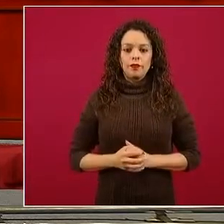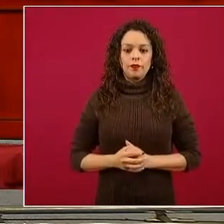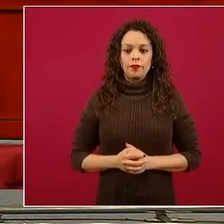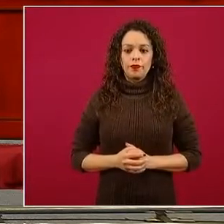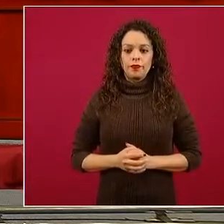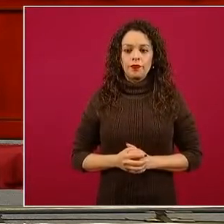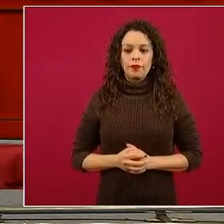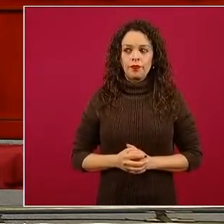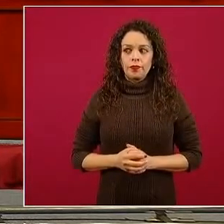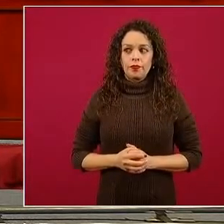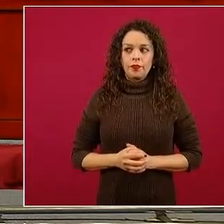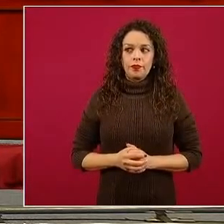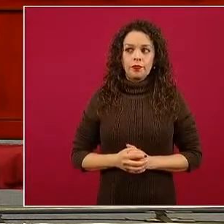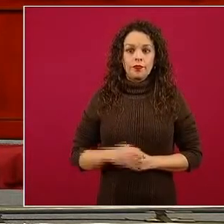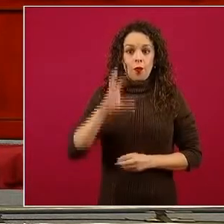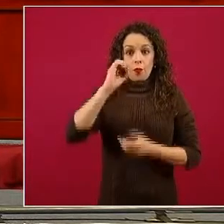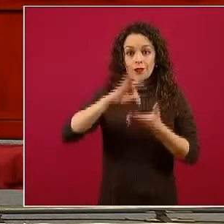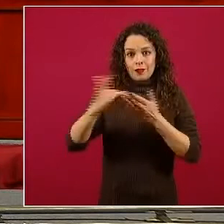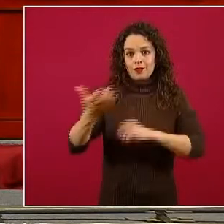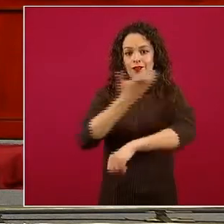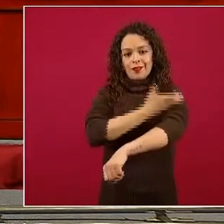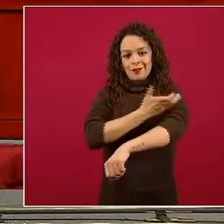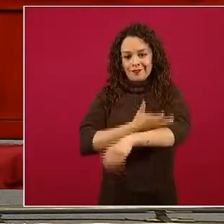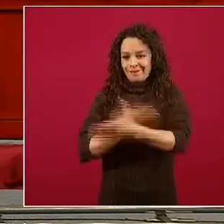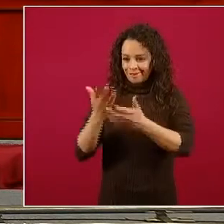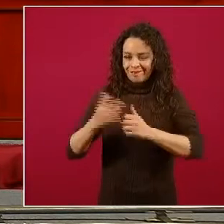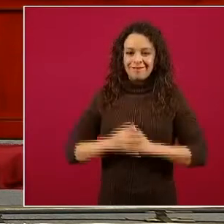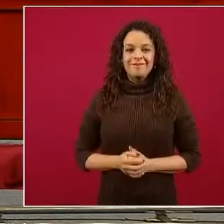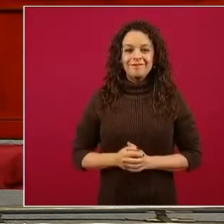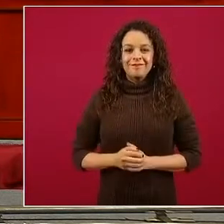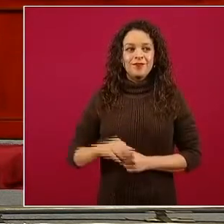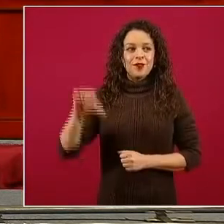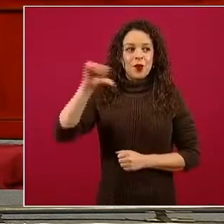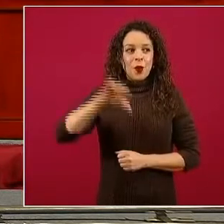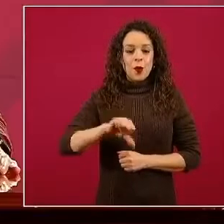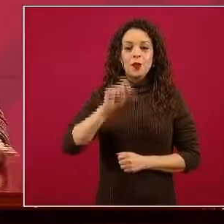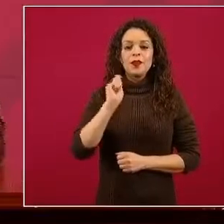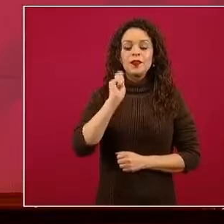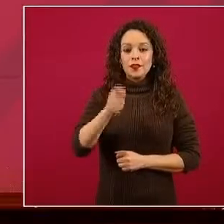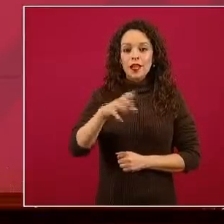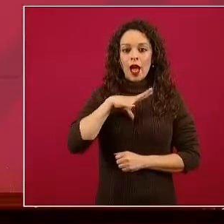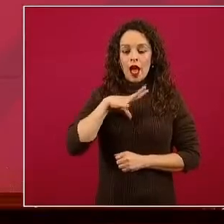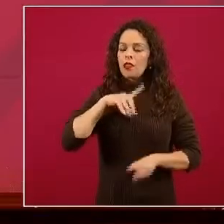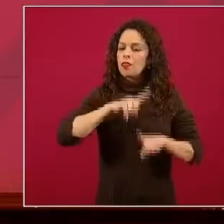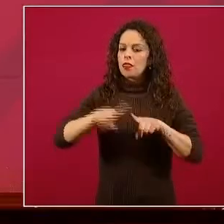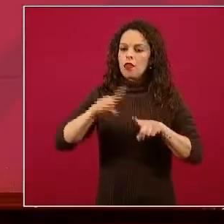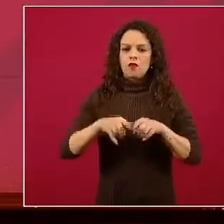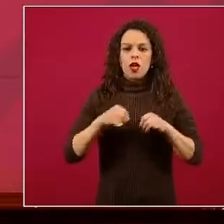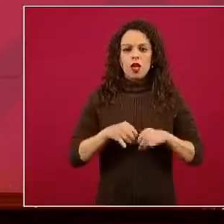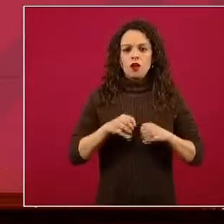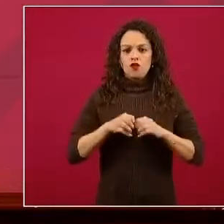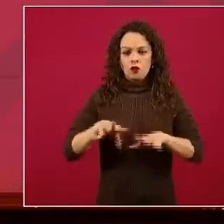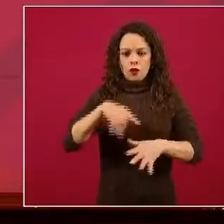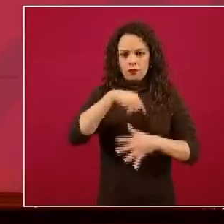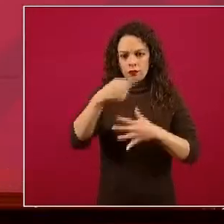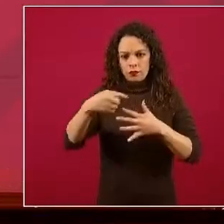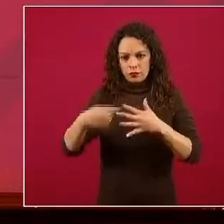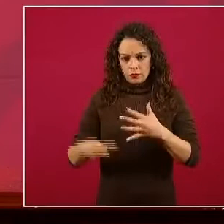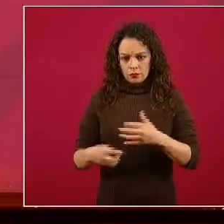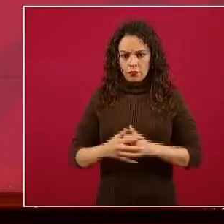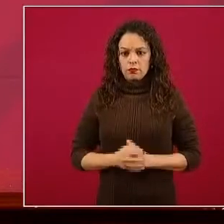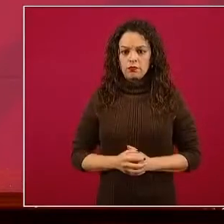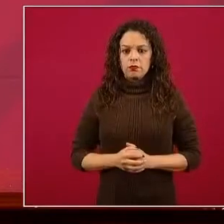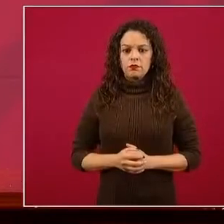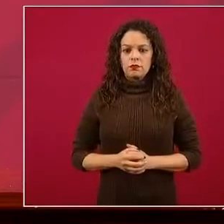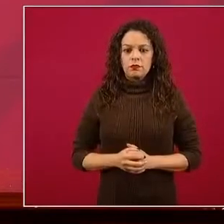Ernesto, muchas gracias por acompañarnos. Hoy vamos a tener otra información que vamos a decir con